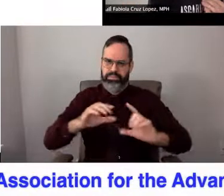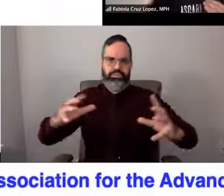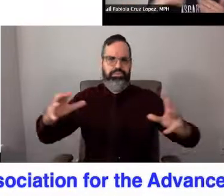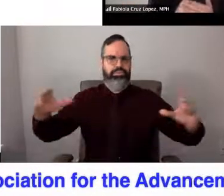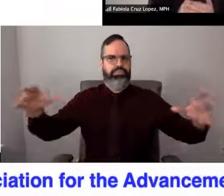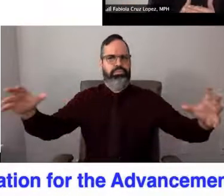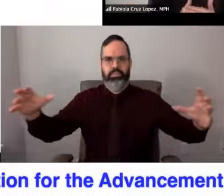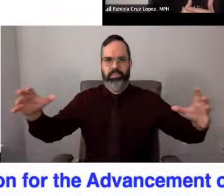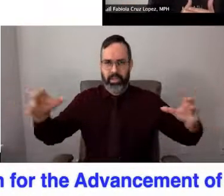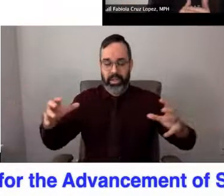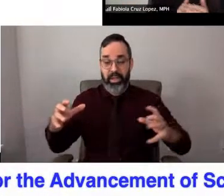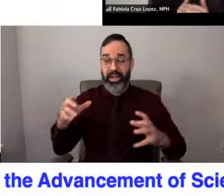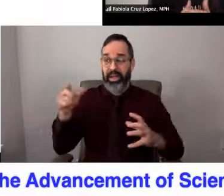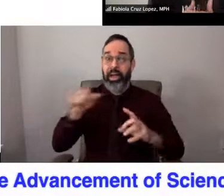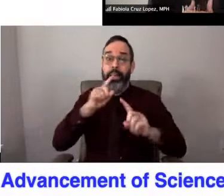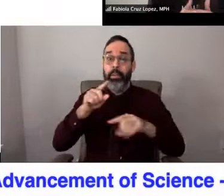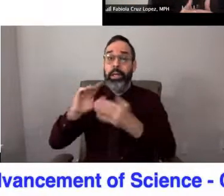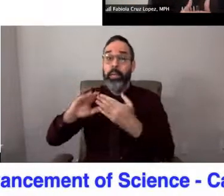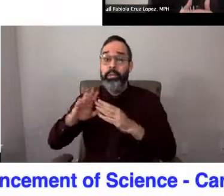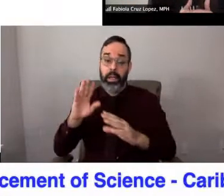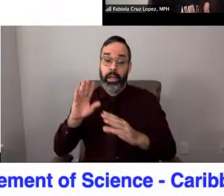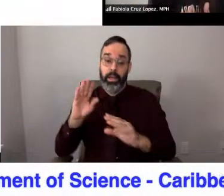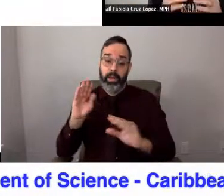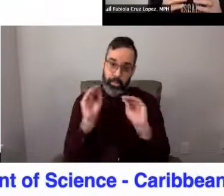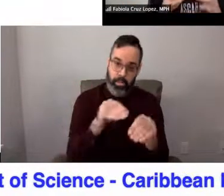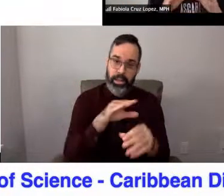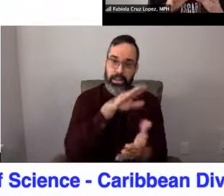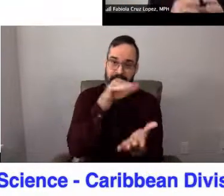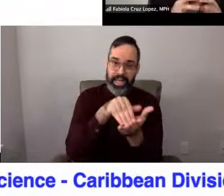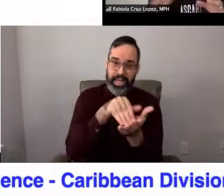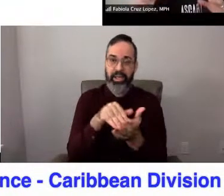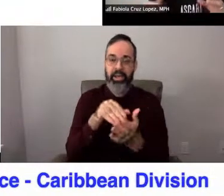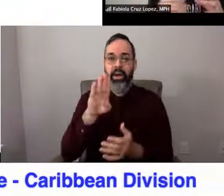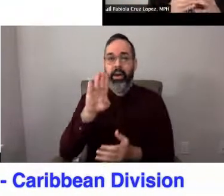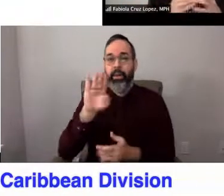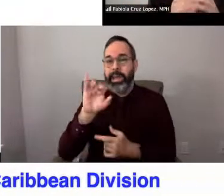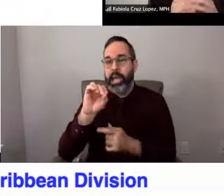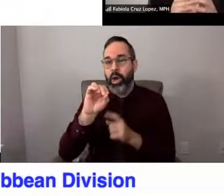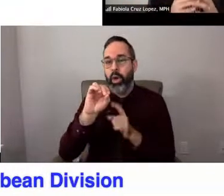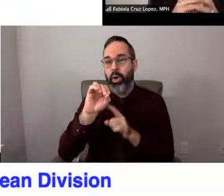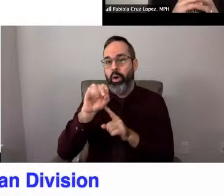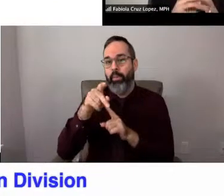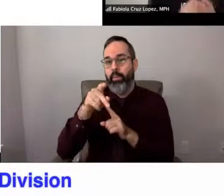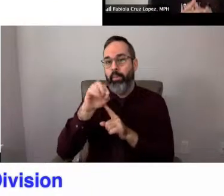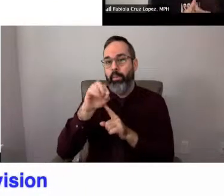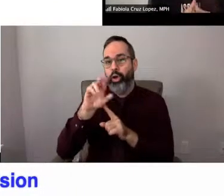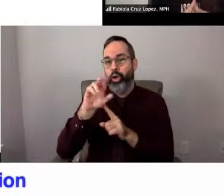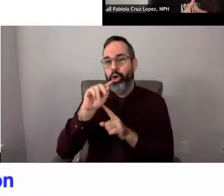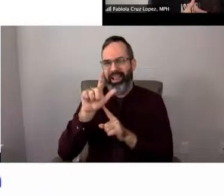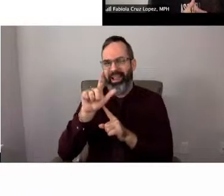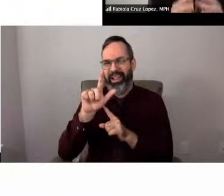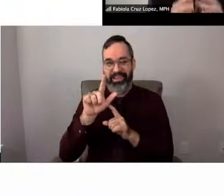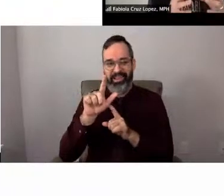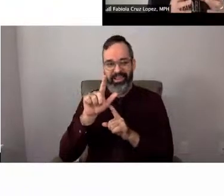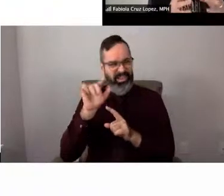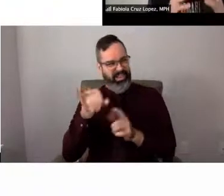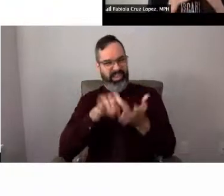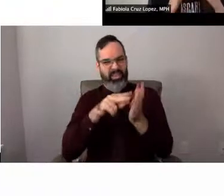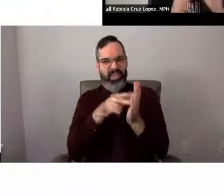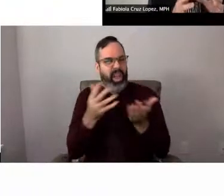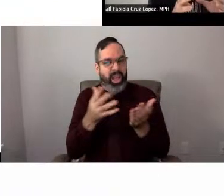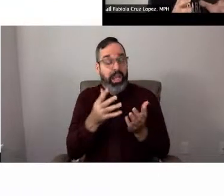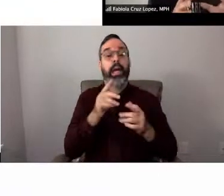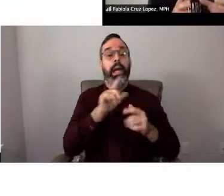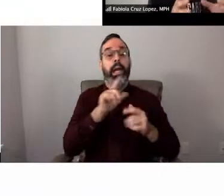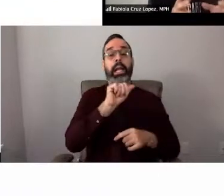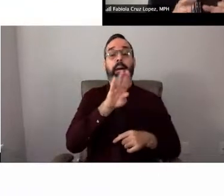montó dentro de lo que es el bioportal. El bioportal es donde los laboratorios reportan directamente y una vez